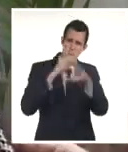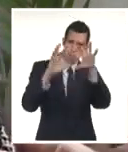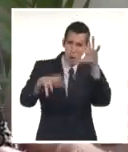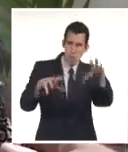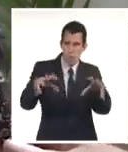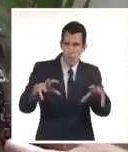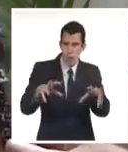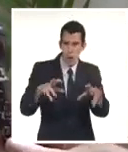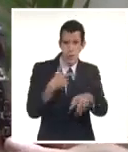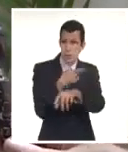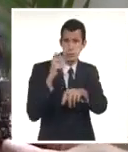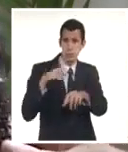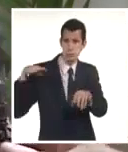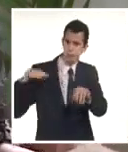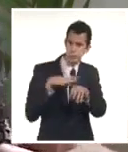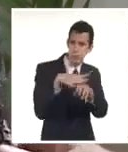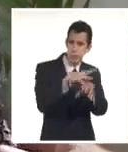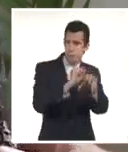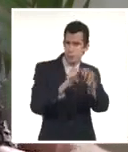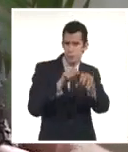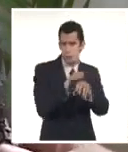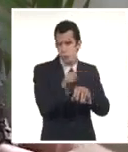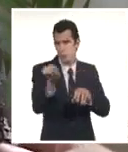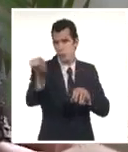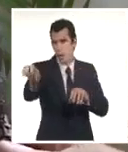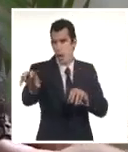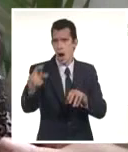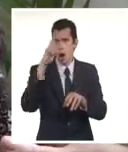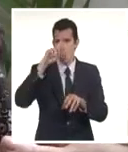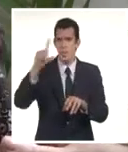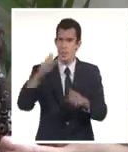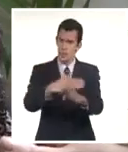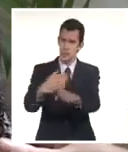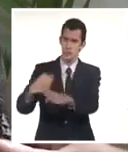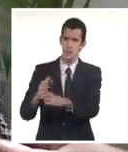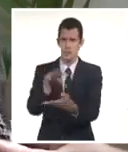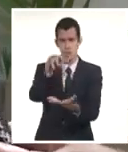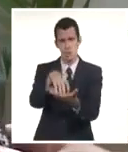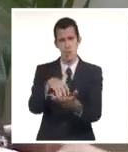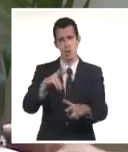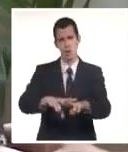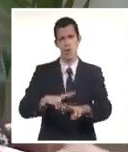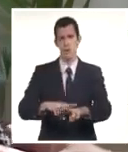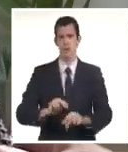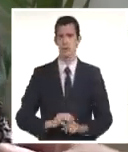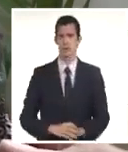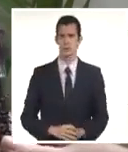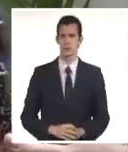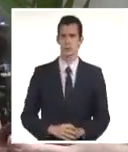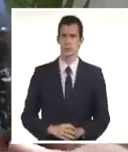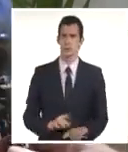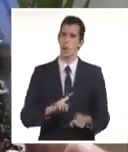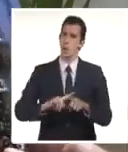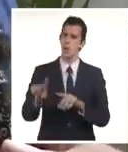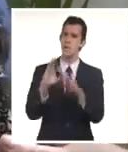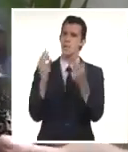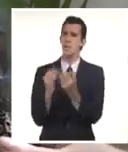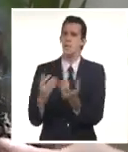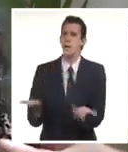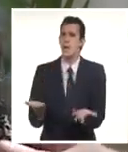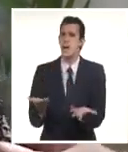ciudad. Por lo tanto, también hacia esas familias todo el apoyo. Y por otra parte, hay un grupo de familias que fueron afectadas como